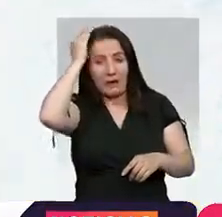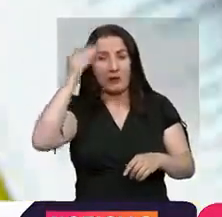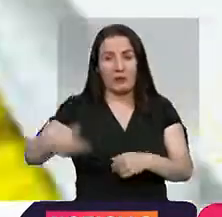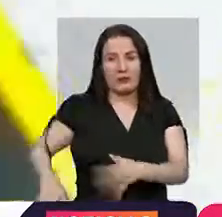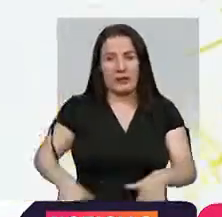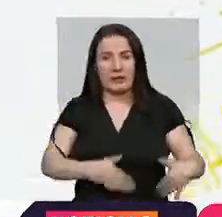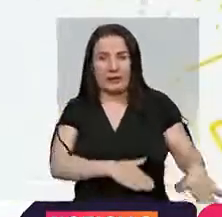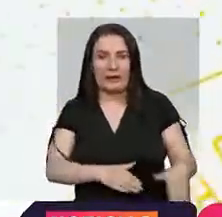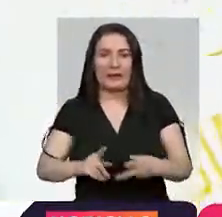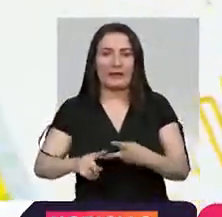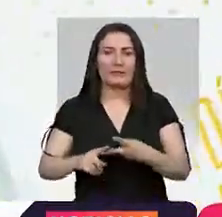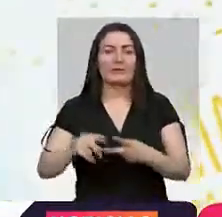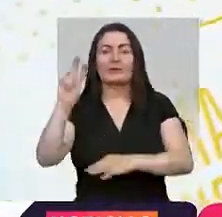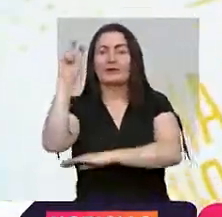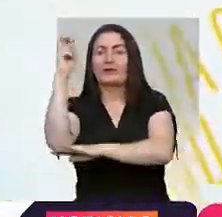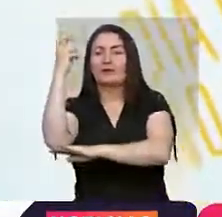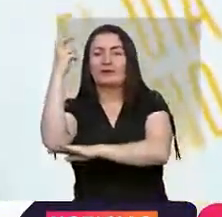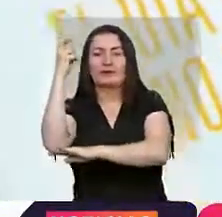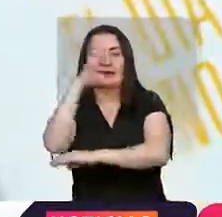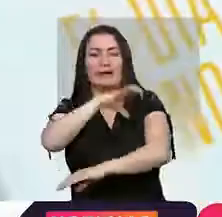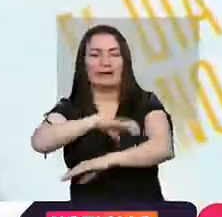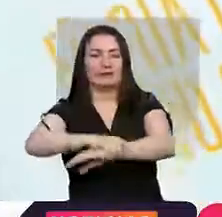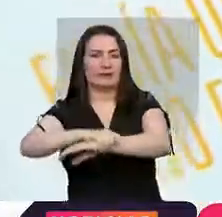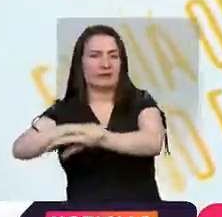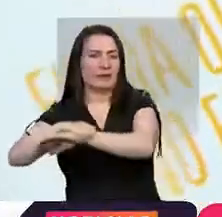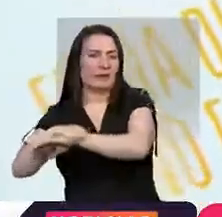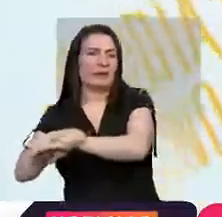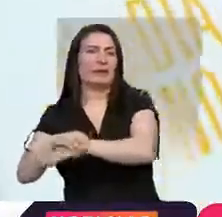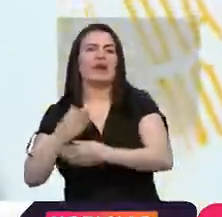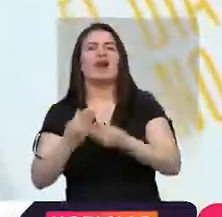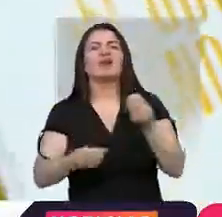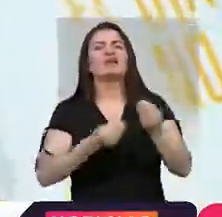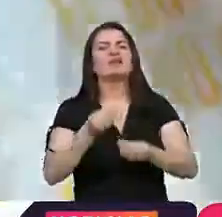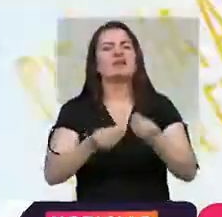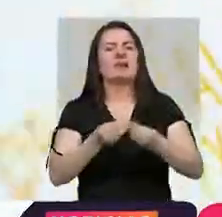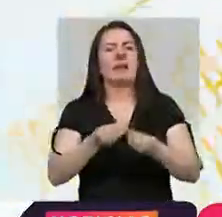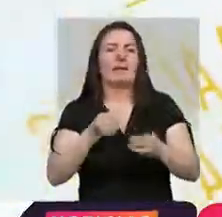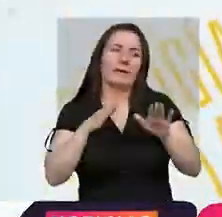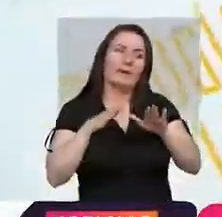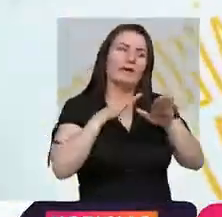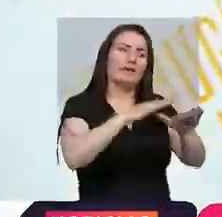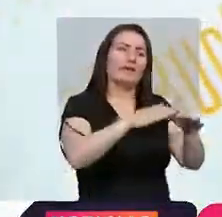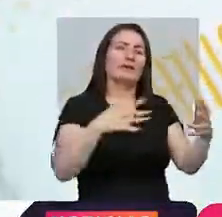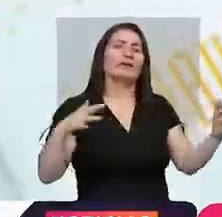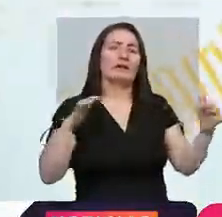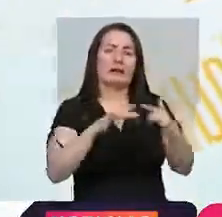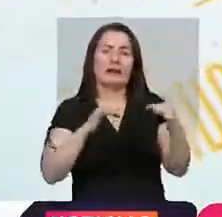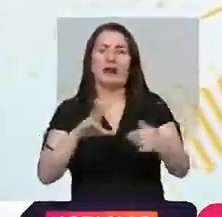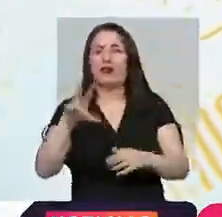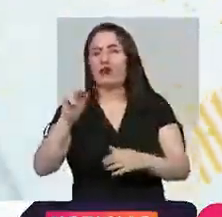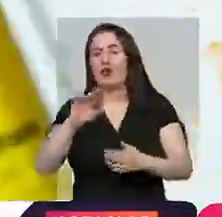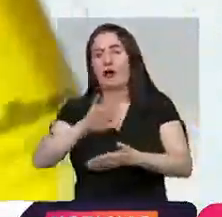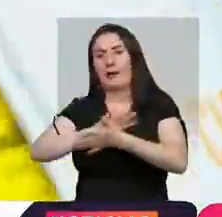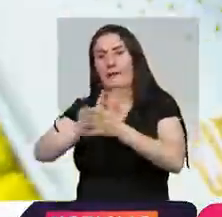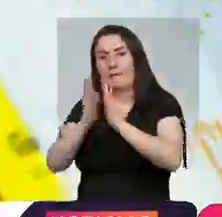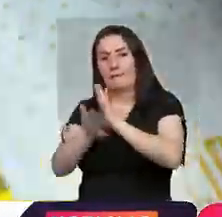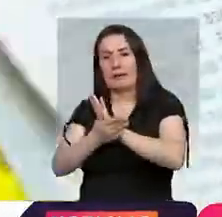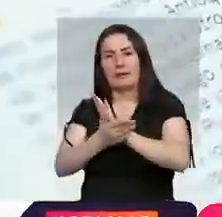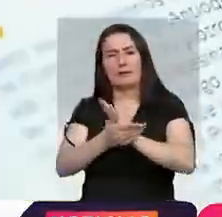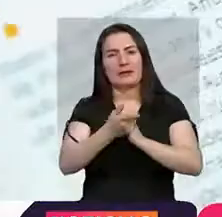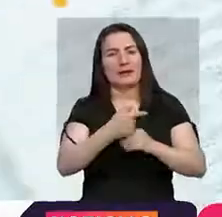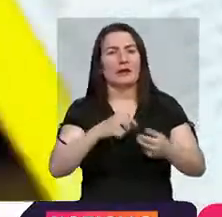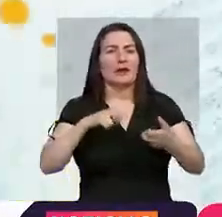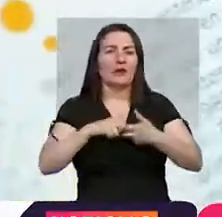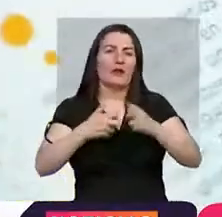fiscal anticorrupción acaba preso por corrupción y la nación que fue capaz de votar a favor de la guerra y no a la paz para dirimir un conflicto de